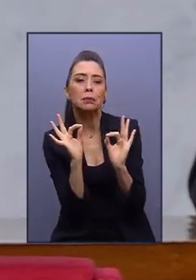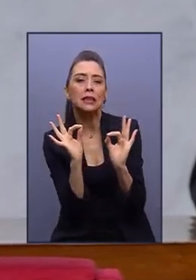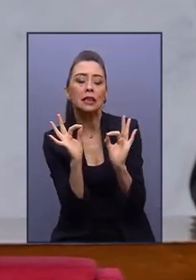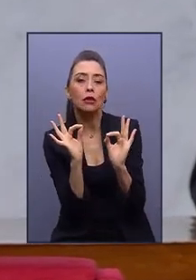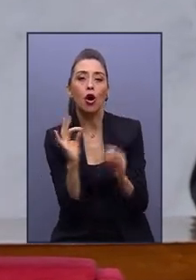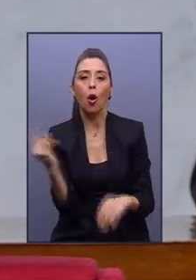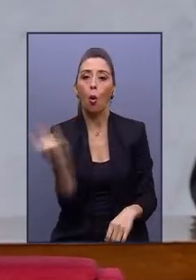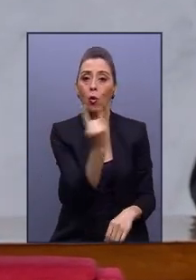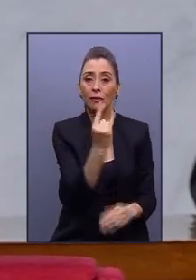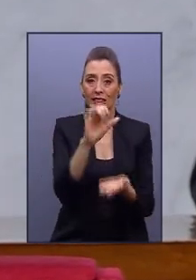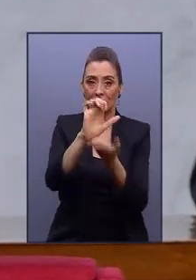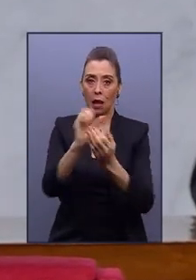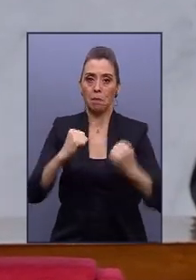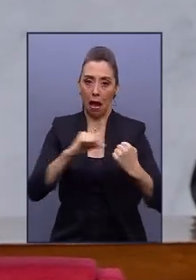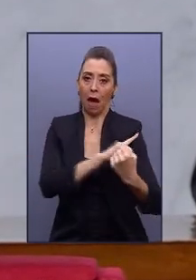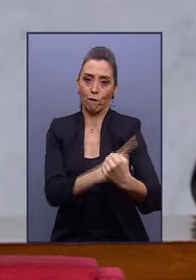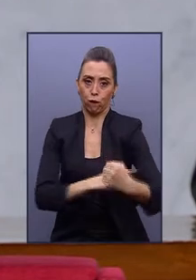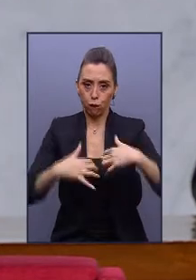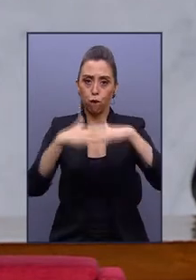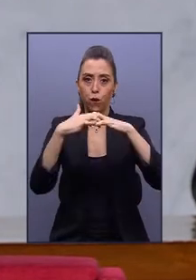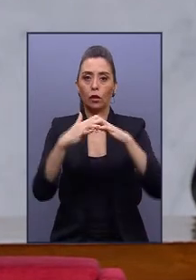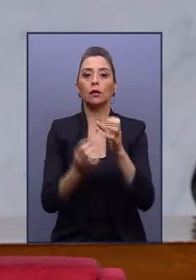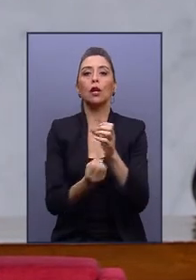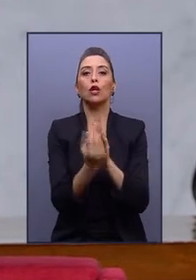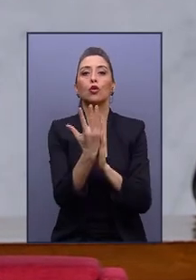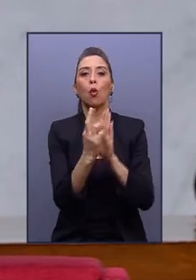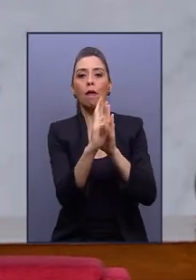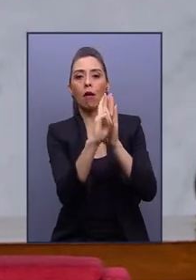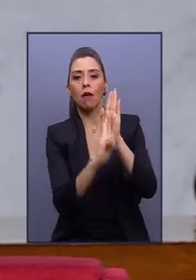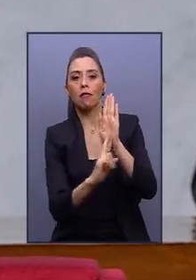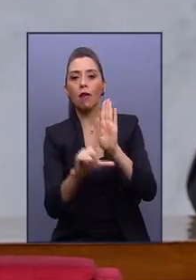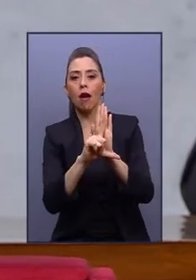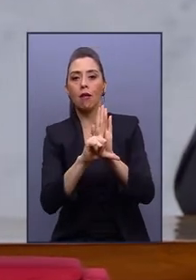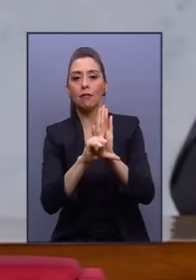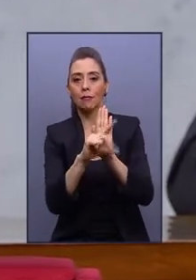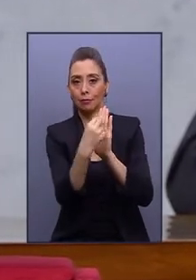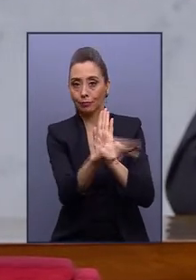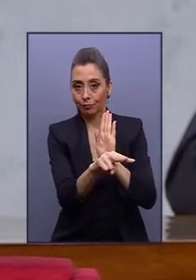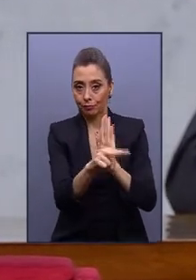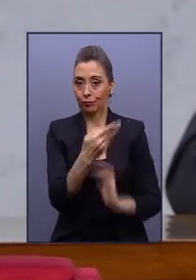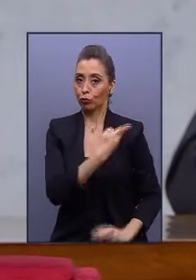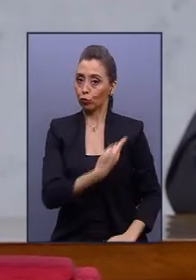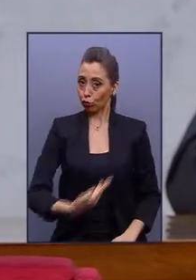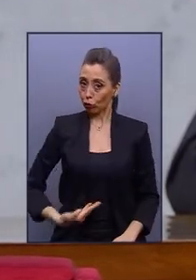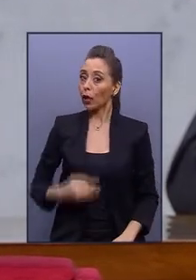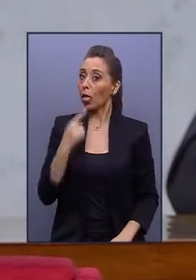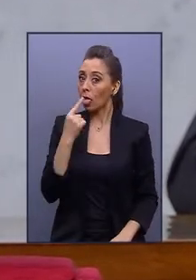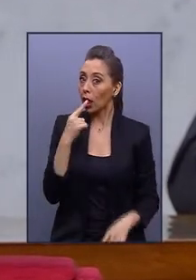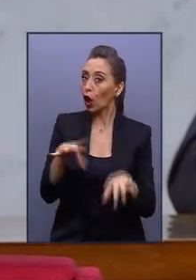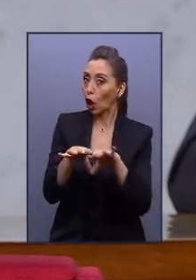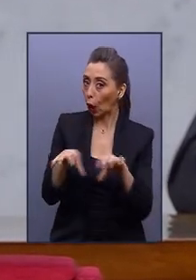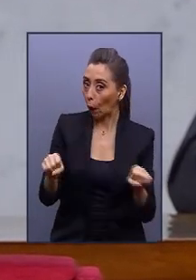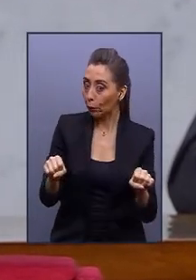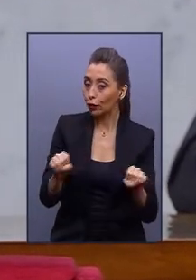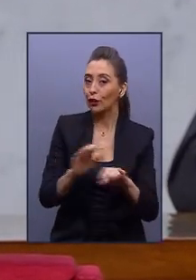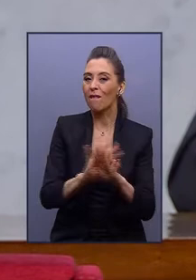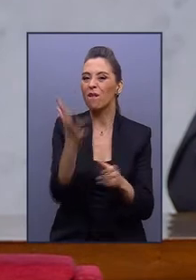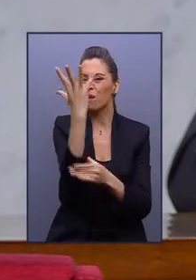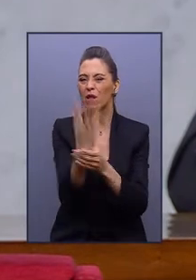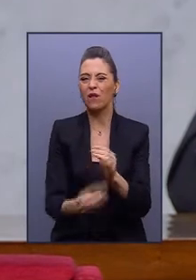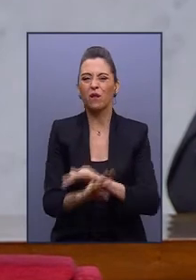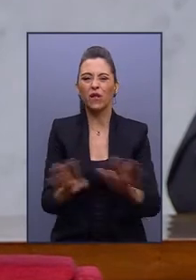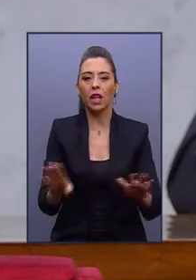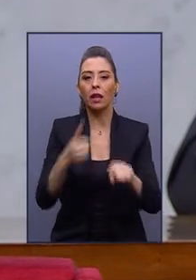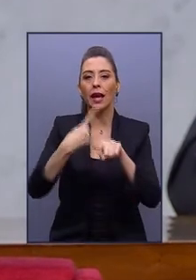las universidades estatales, dotándolas de un nuevo marco regulatorio. Como gobierno nos comprometimos a terminar con el crédito con aval